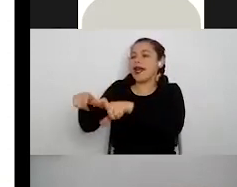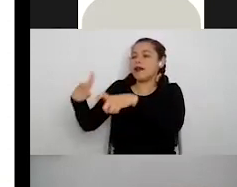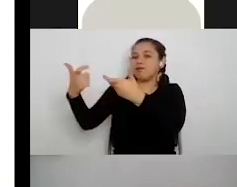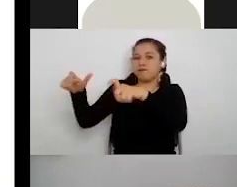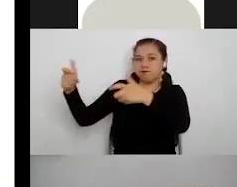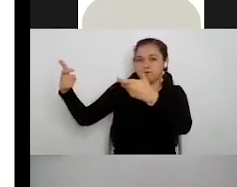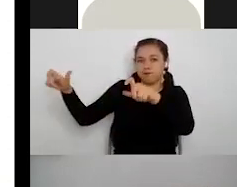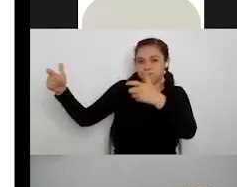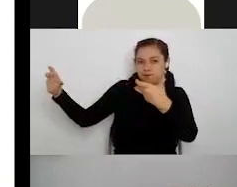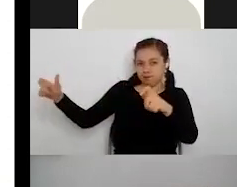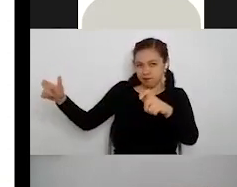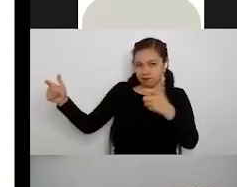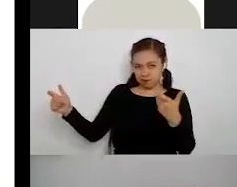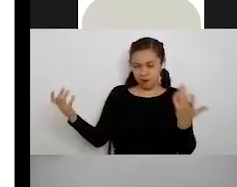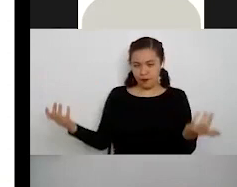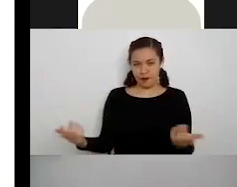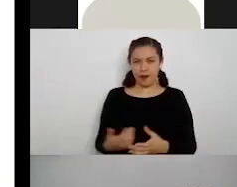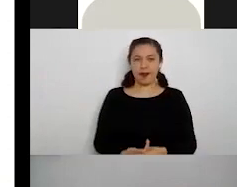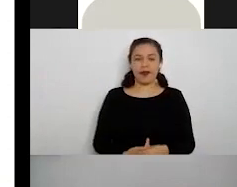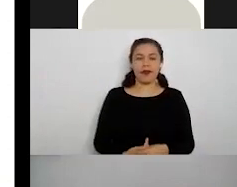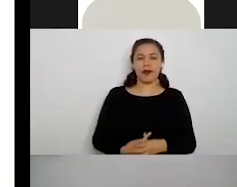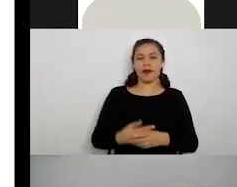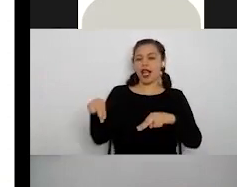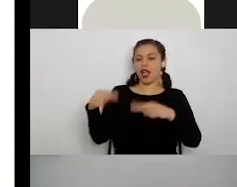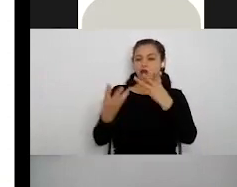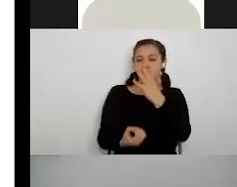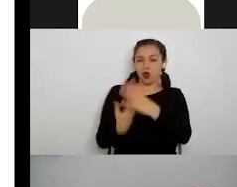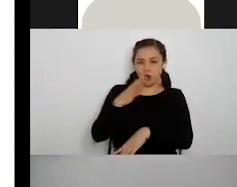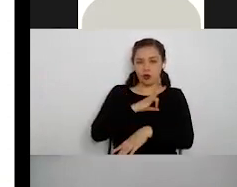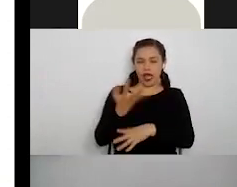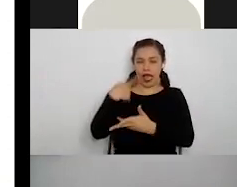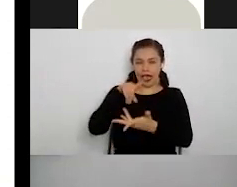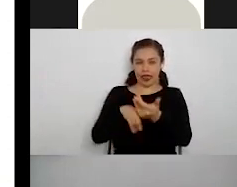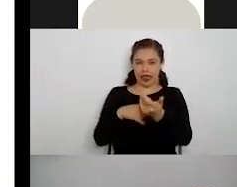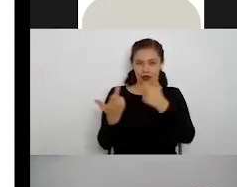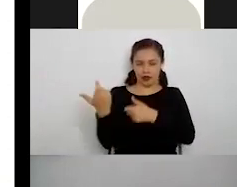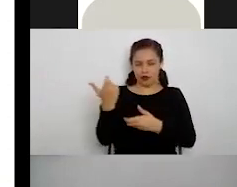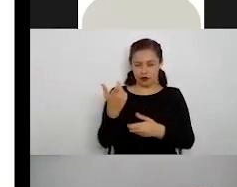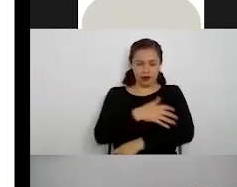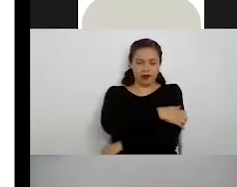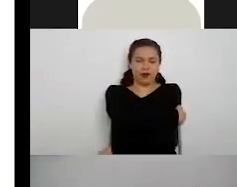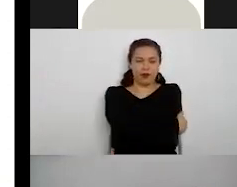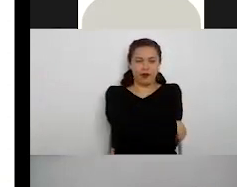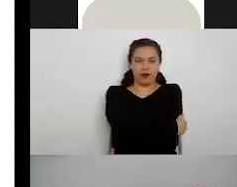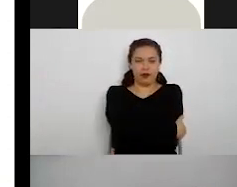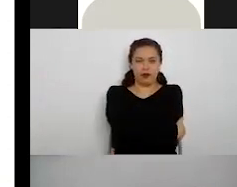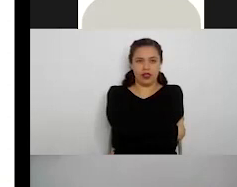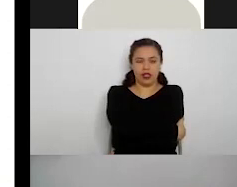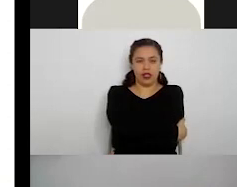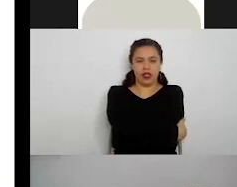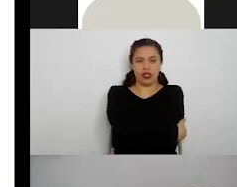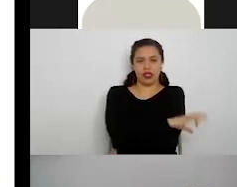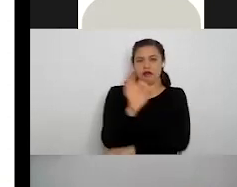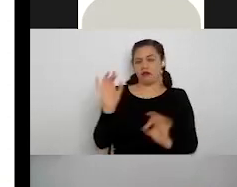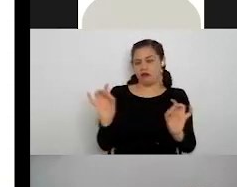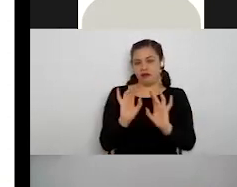ampliar plantas o para generar nuevos negocios dentro de la economía, aunque tengan situaciones extraordinarias como